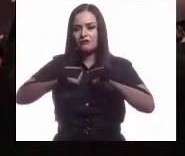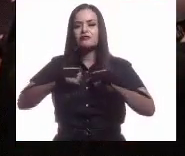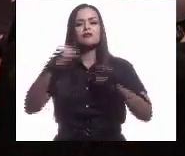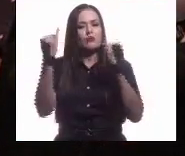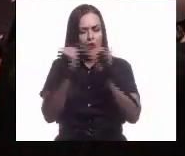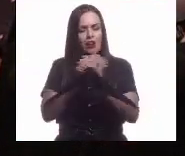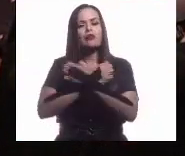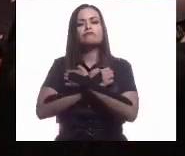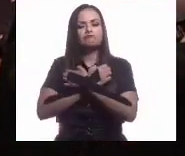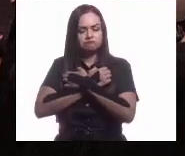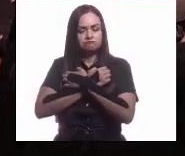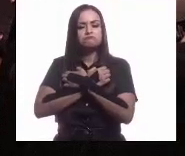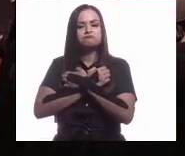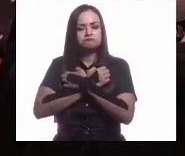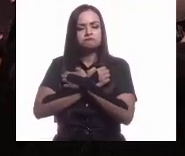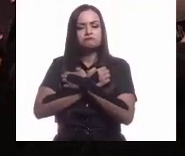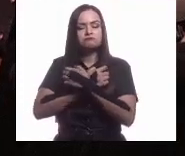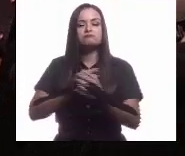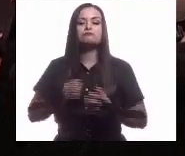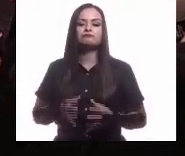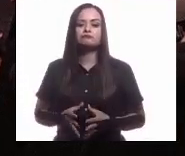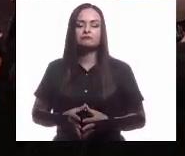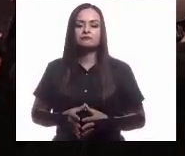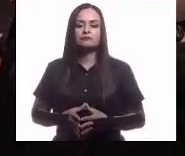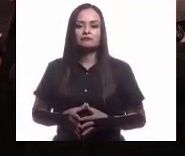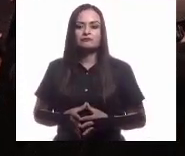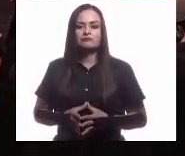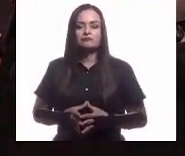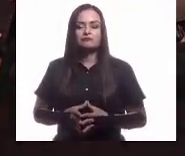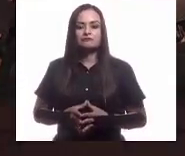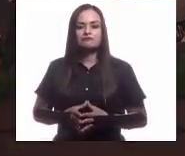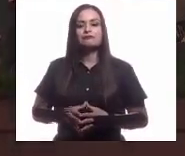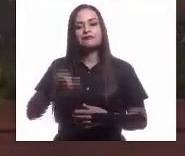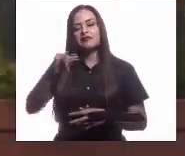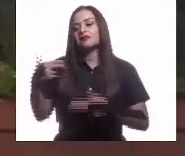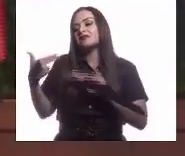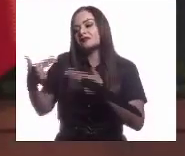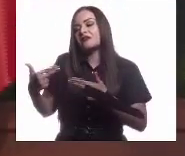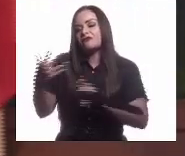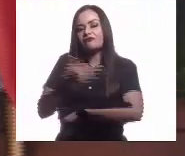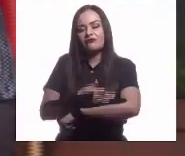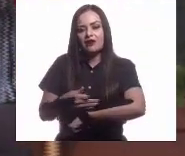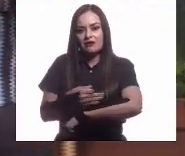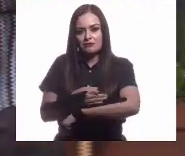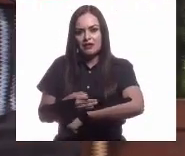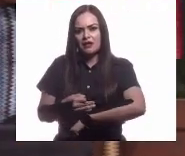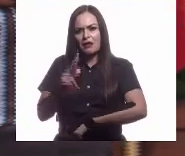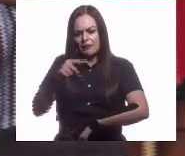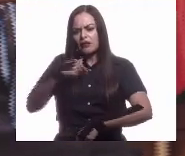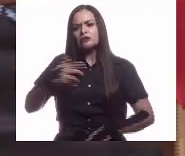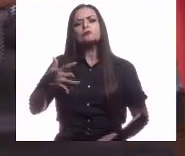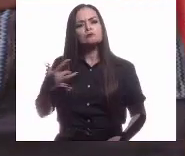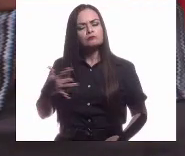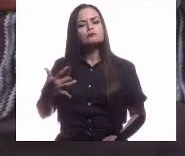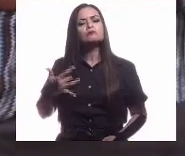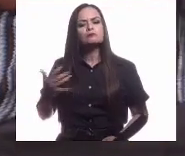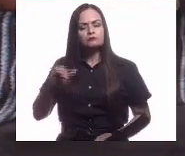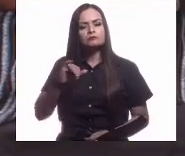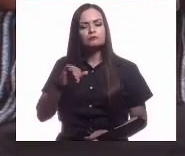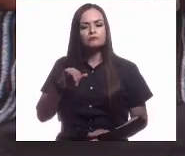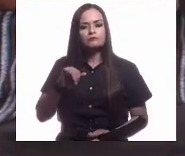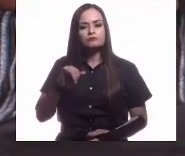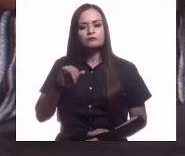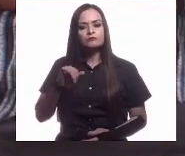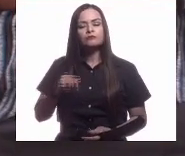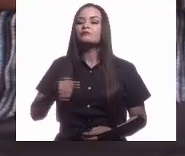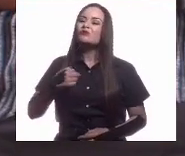educación. De manera que, por supuesto, por una herencia familiar, pero también por una convicción personal, yo